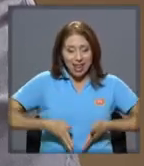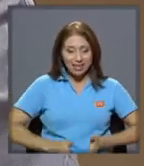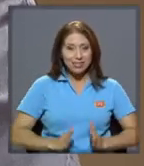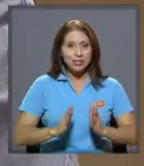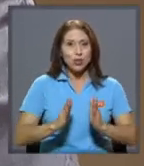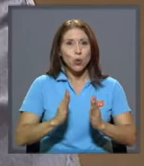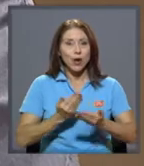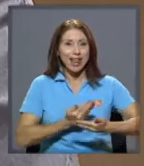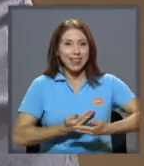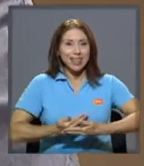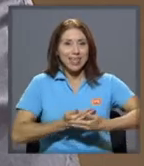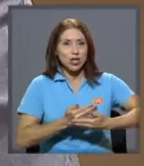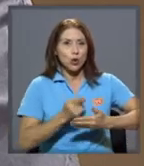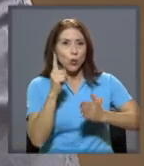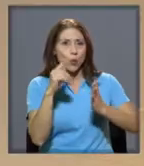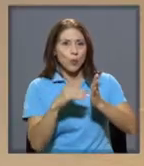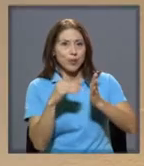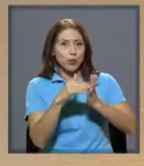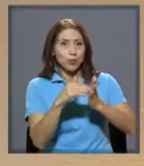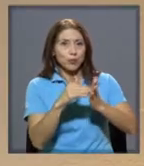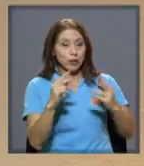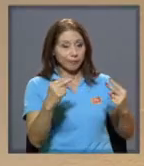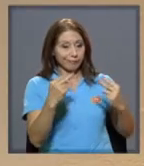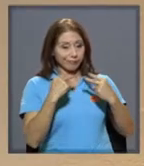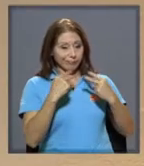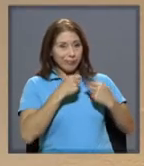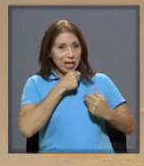que, viejito como se me ve, y lo soy,